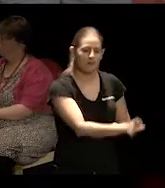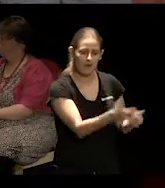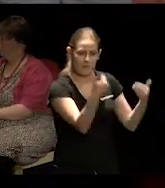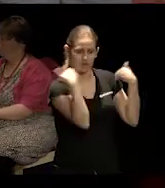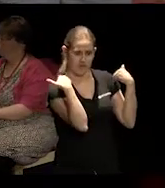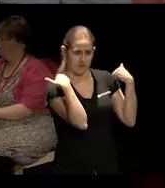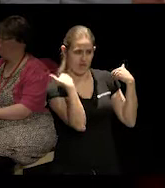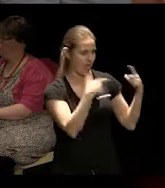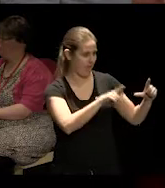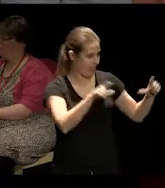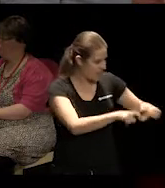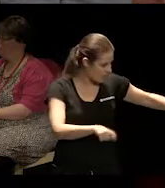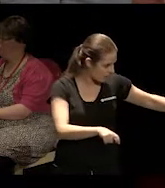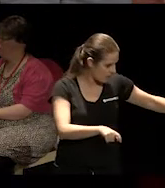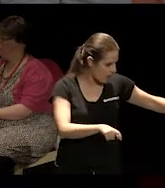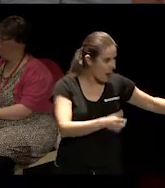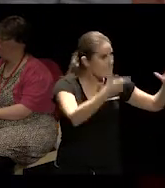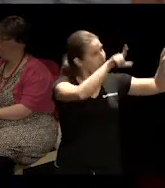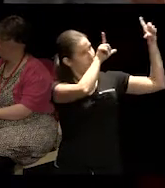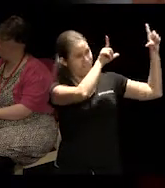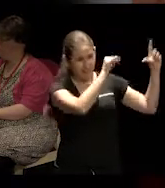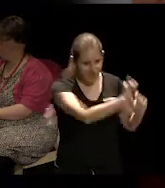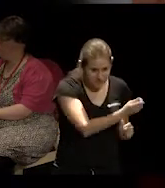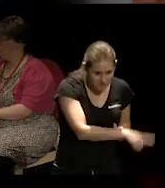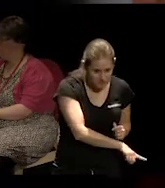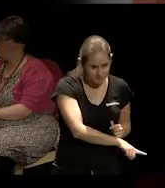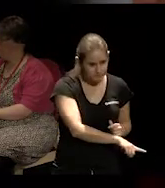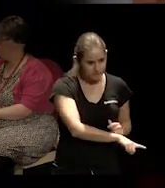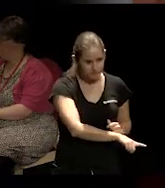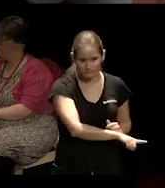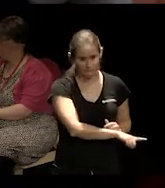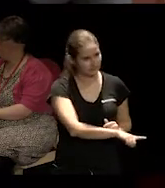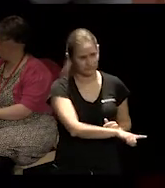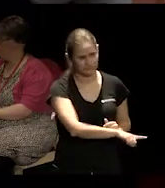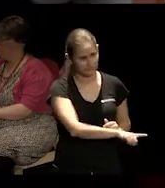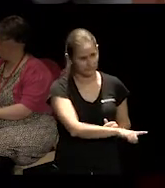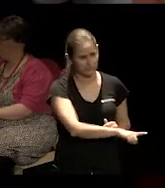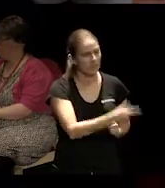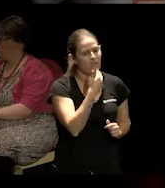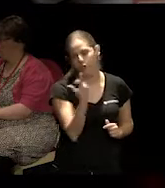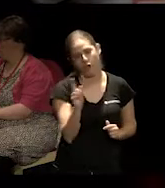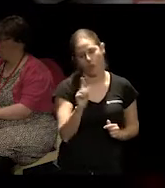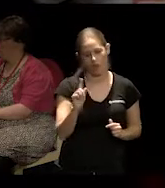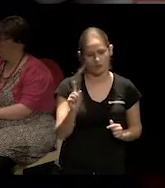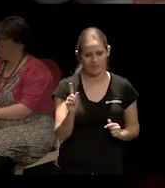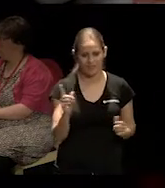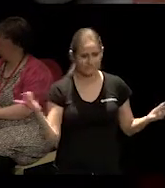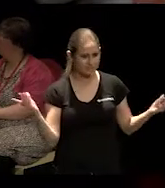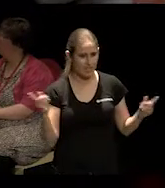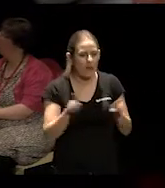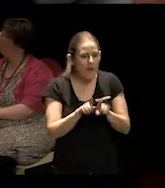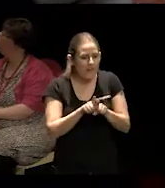una pantalla en medio de su escenografía. Eso implica que la accesibilidad debe estar